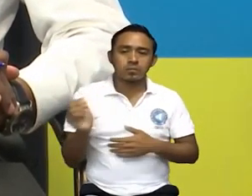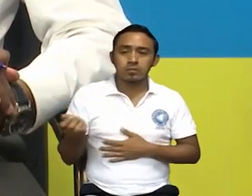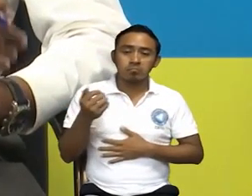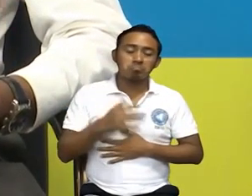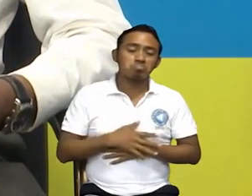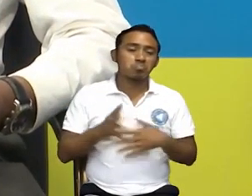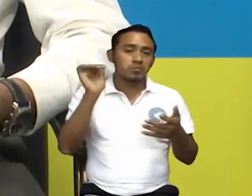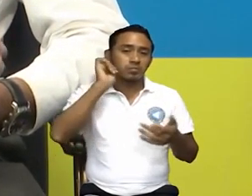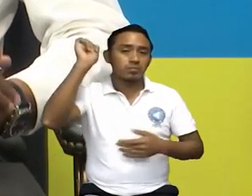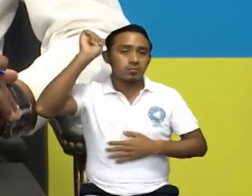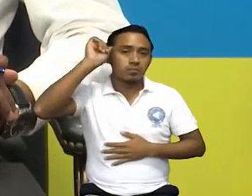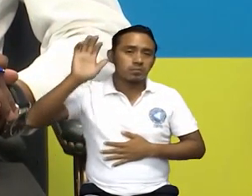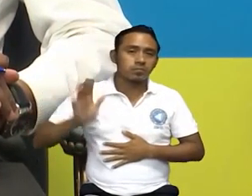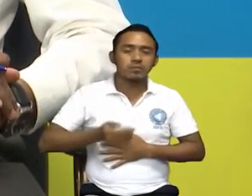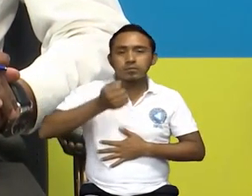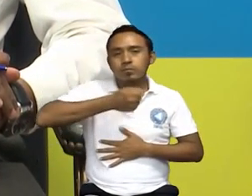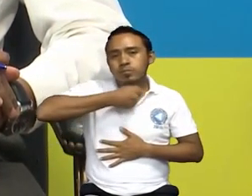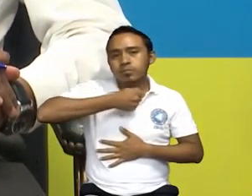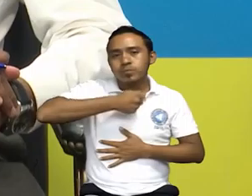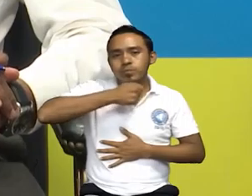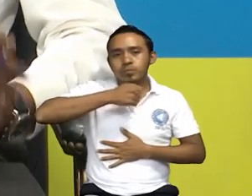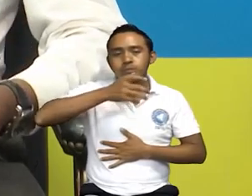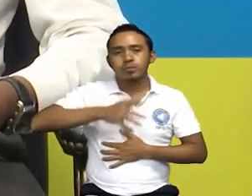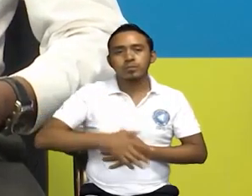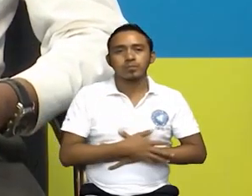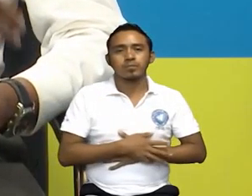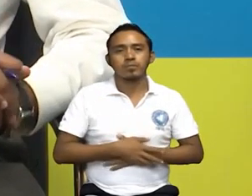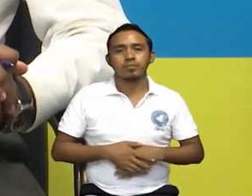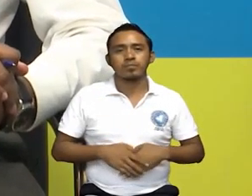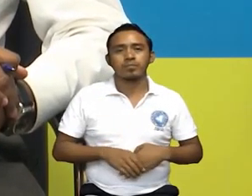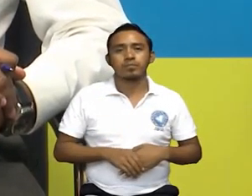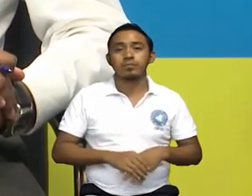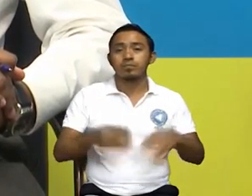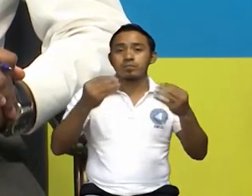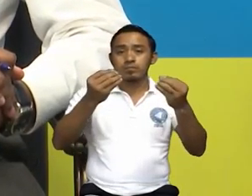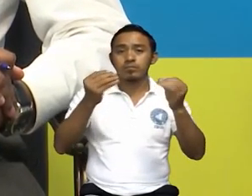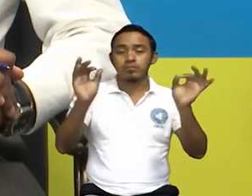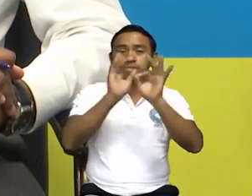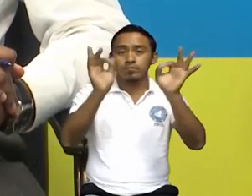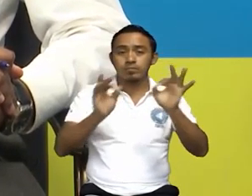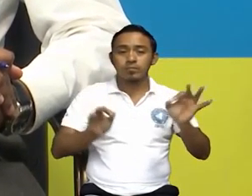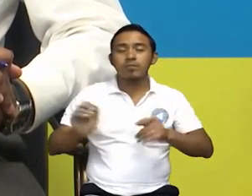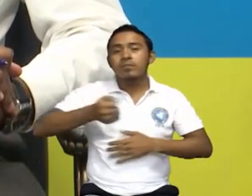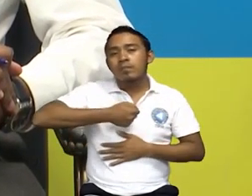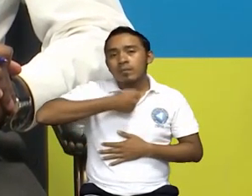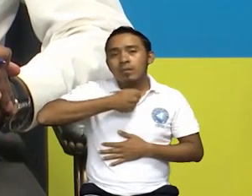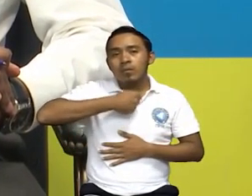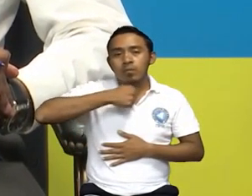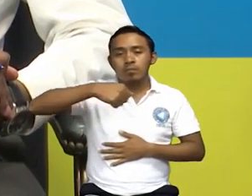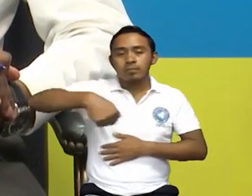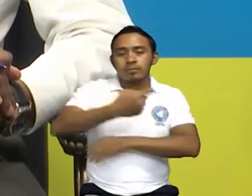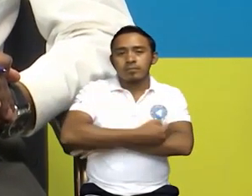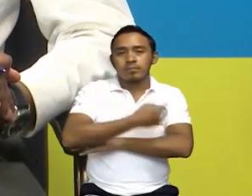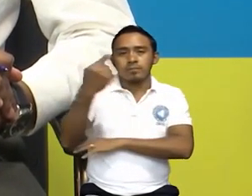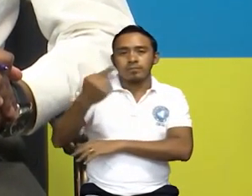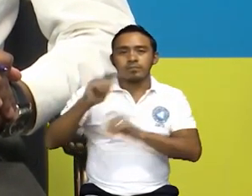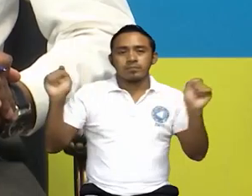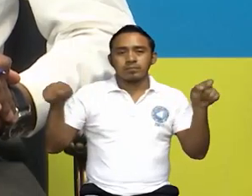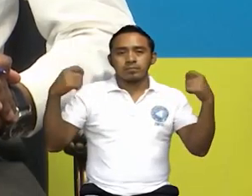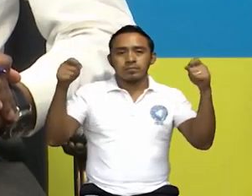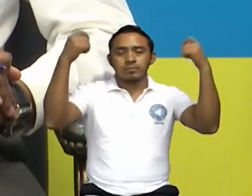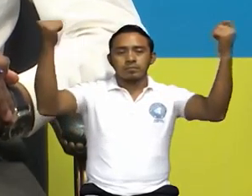adolescentes, a los adultos y a los adultos mayores. Muchas felicidades a los adultos mayores que este día están